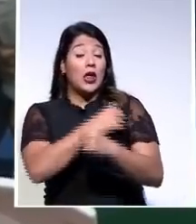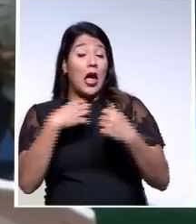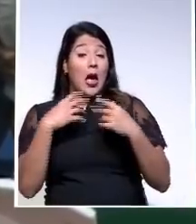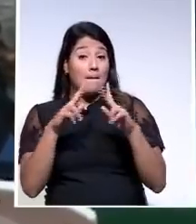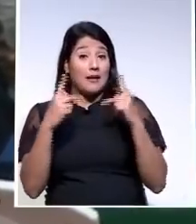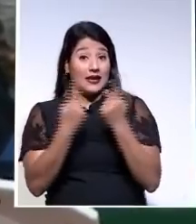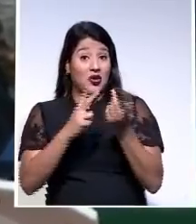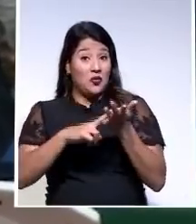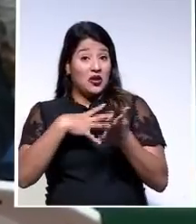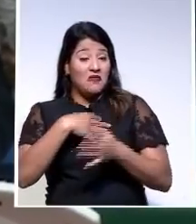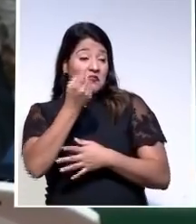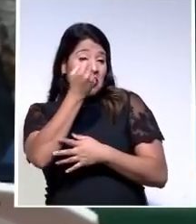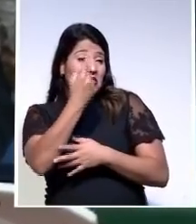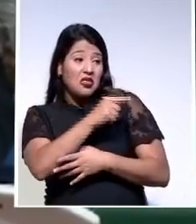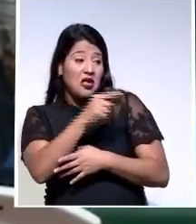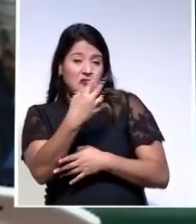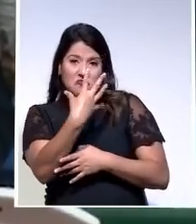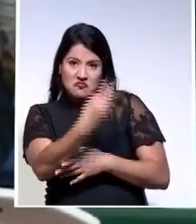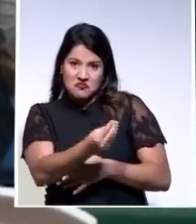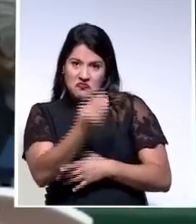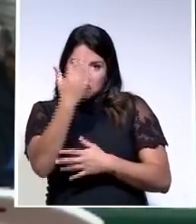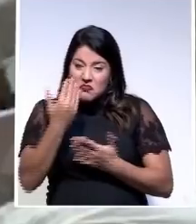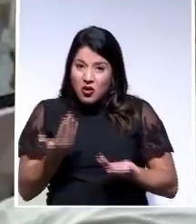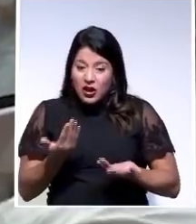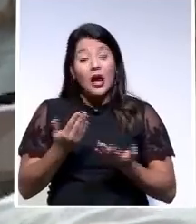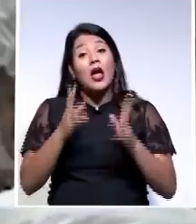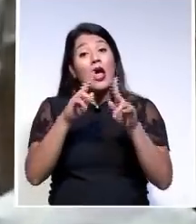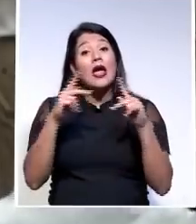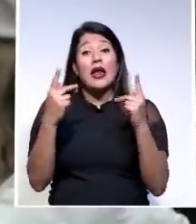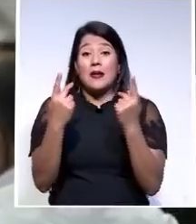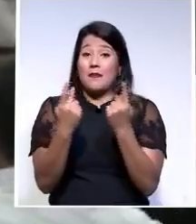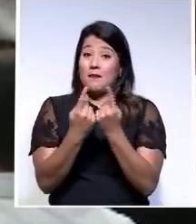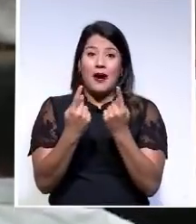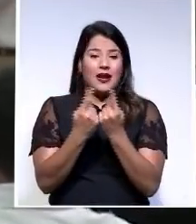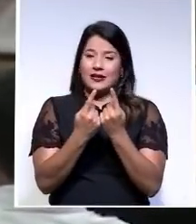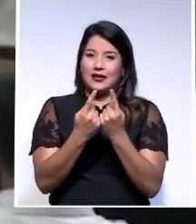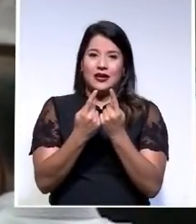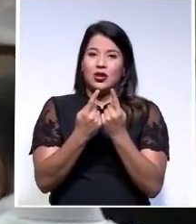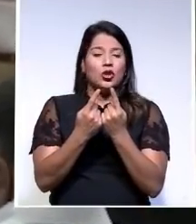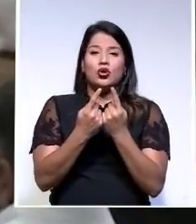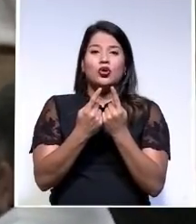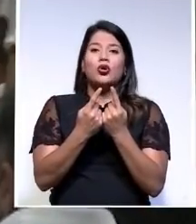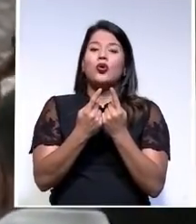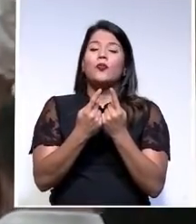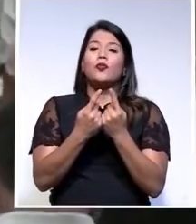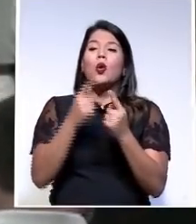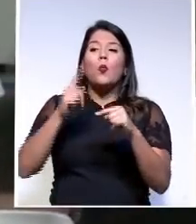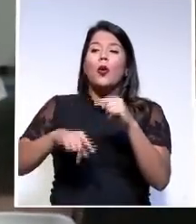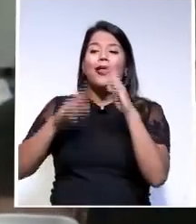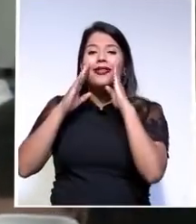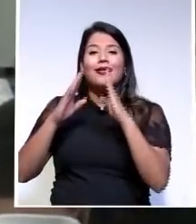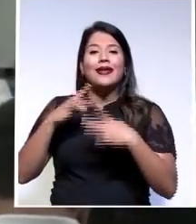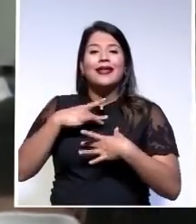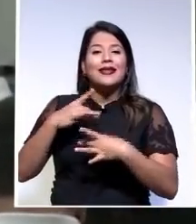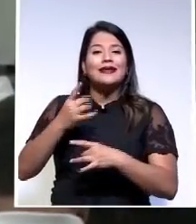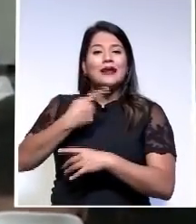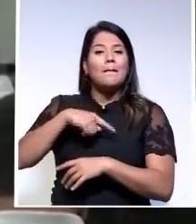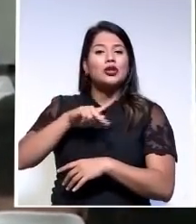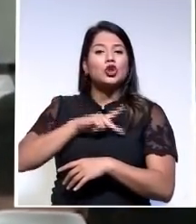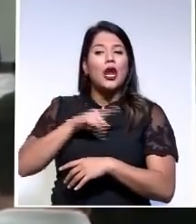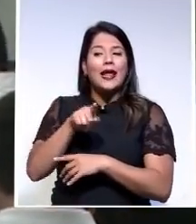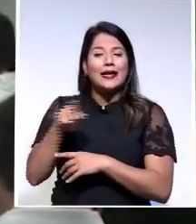los partidarios a raíz de que la agrupación está por encima de los intereses personales que tenga cada uno de ellos.